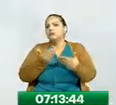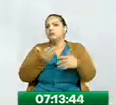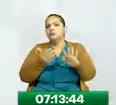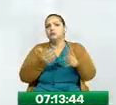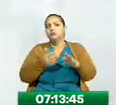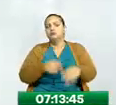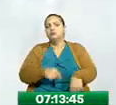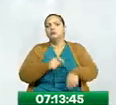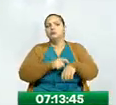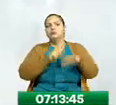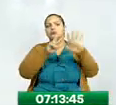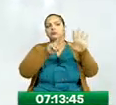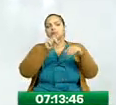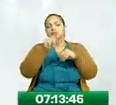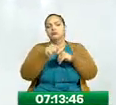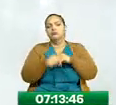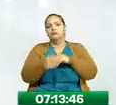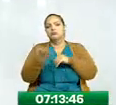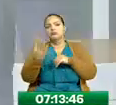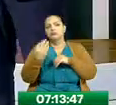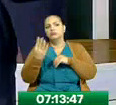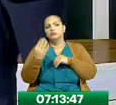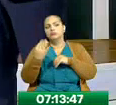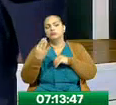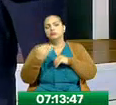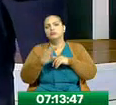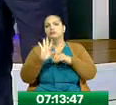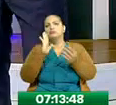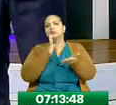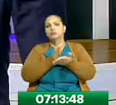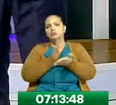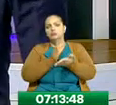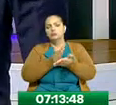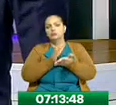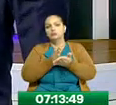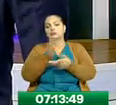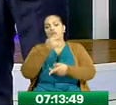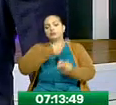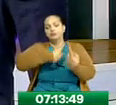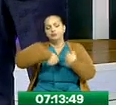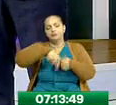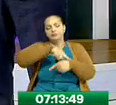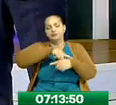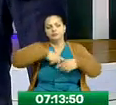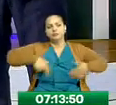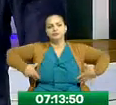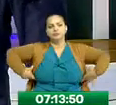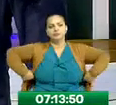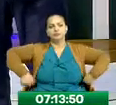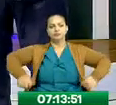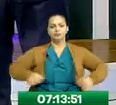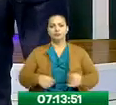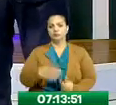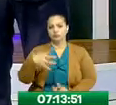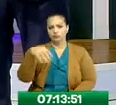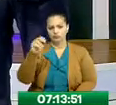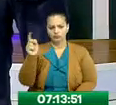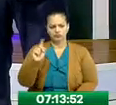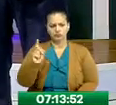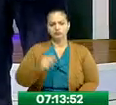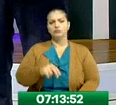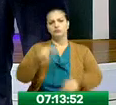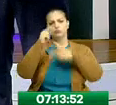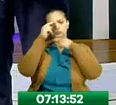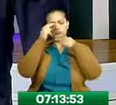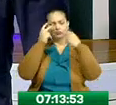las 7:14 a.m. José Luis y amigos televidentes, es momento de ir a una breve pausa. Claro que sí, pero no se despeguen porque regresamos con